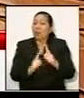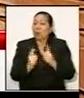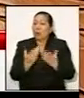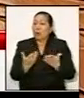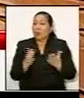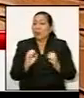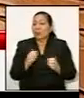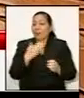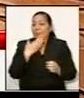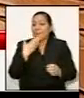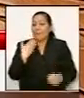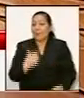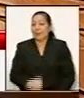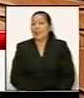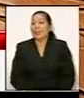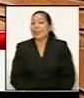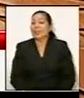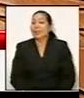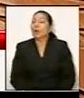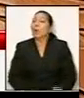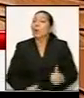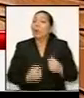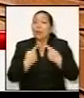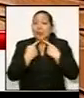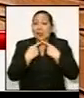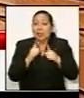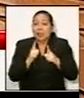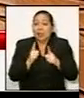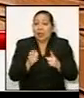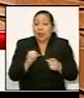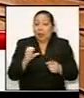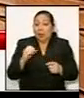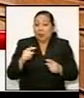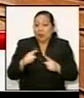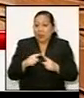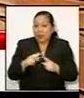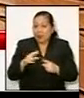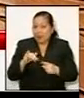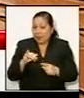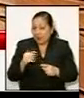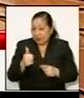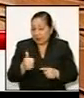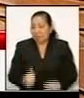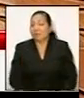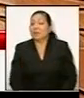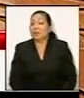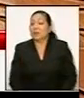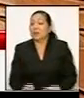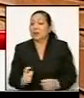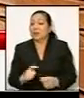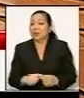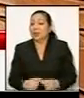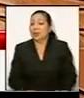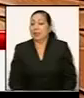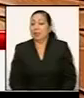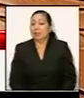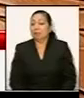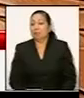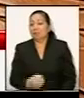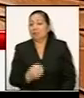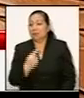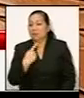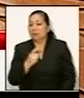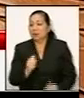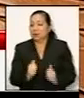cosas que mejorar cuál fue el informe de la contraloría tengo el convenio de la contraloría seguramente el